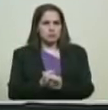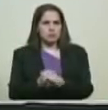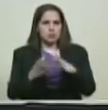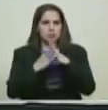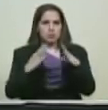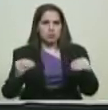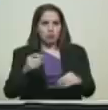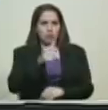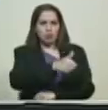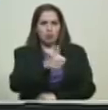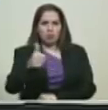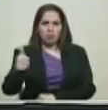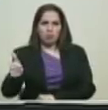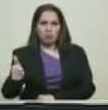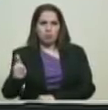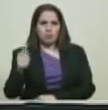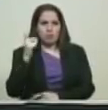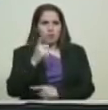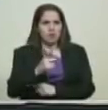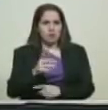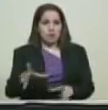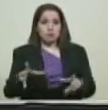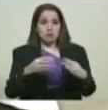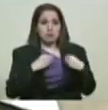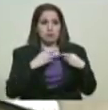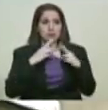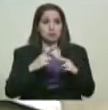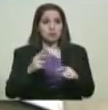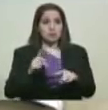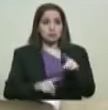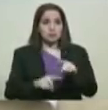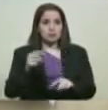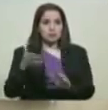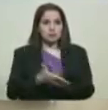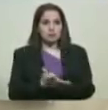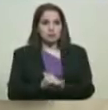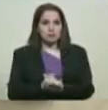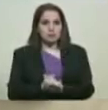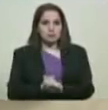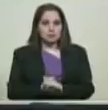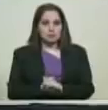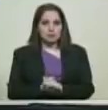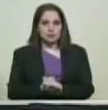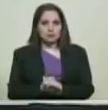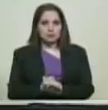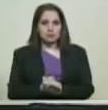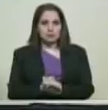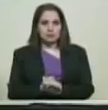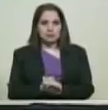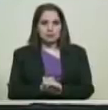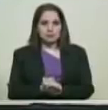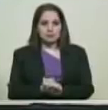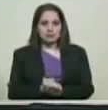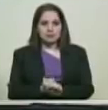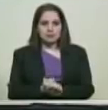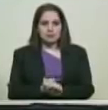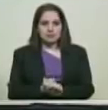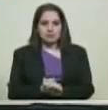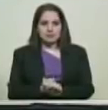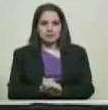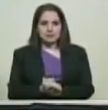comprometernos a aceptar el resultado electoral, sea el que sea. Yo, aquí frente a ustedes,